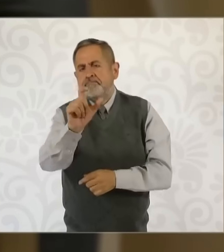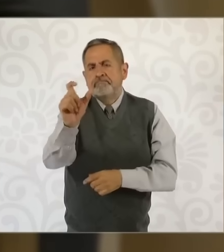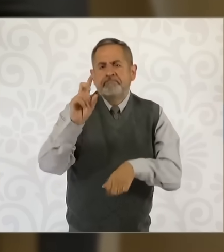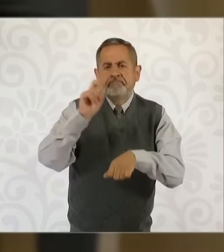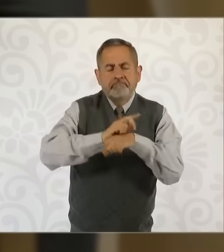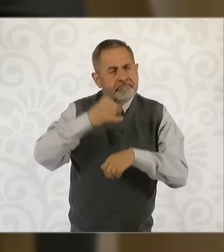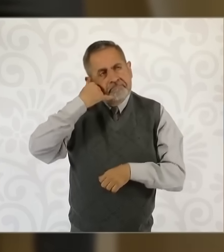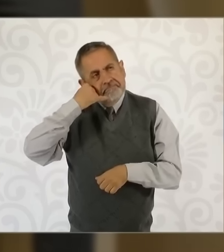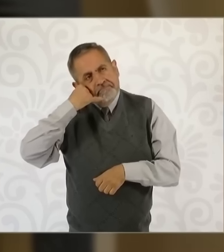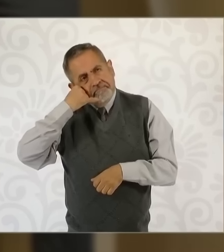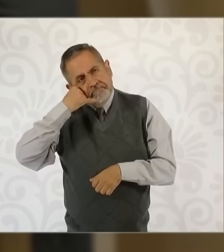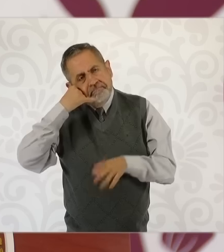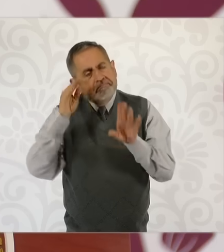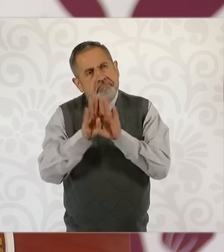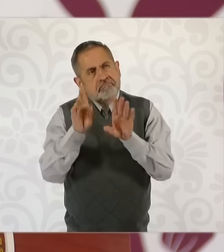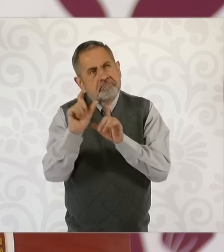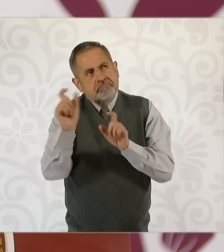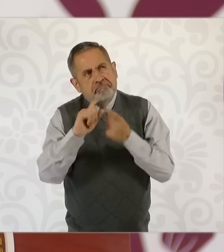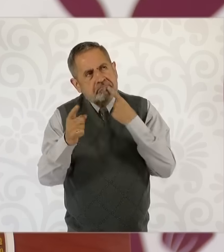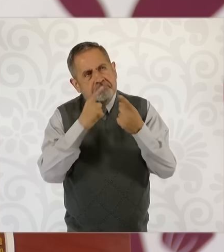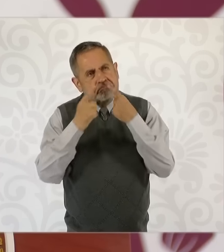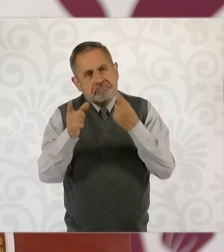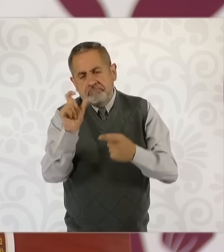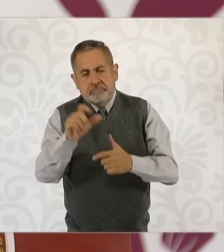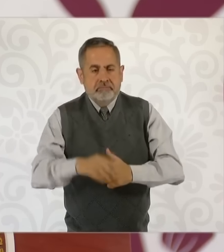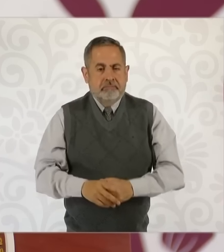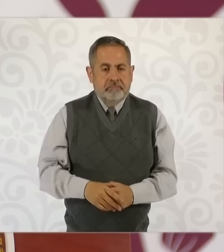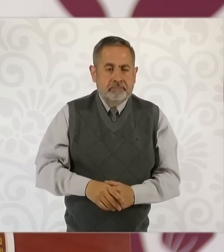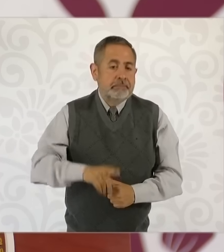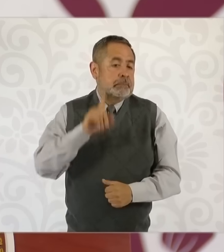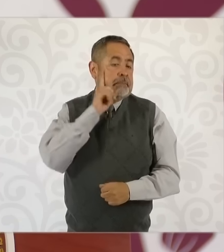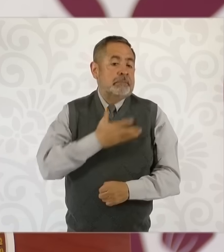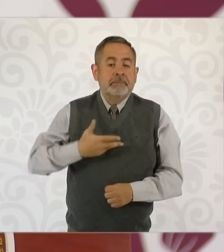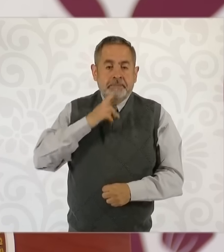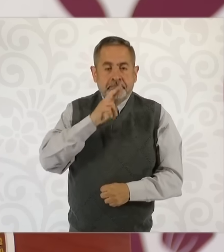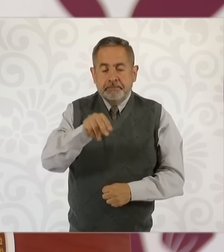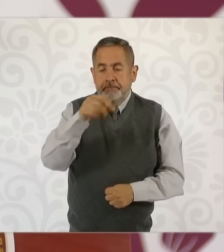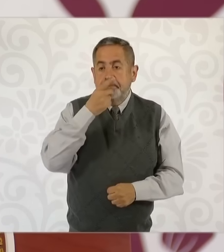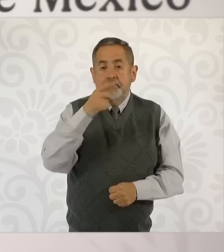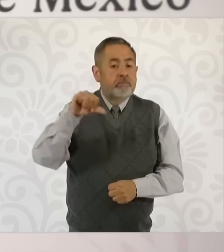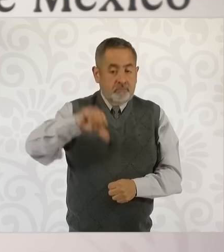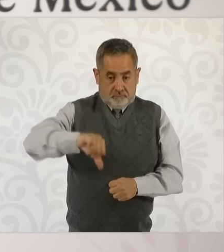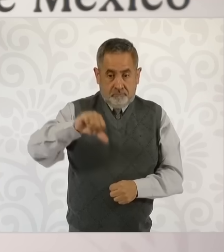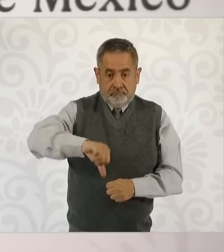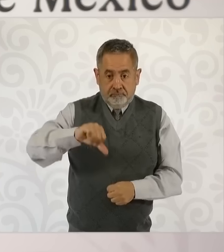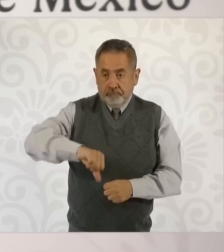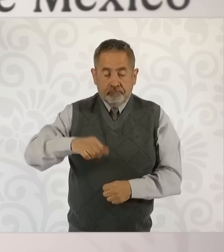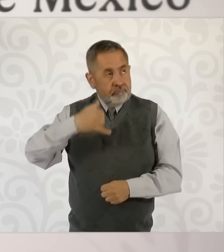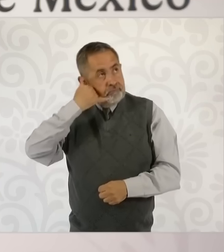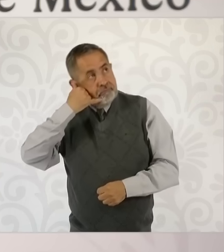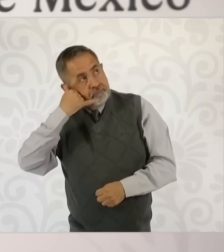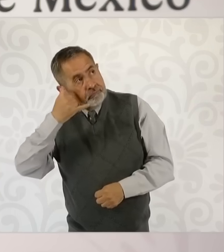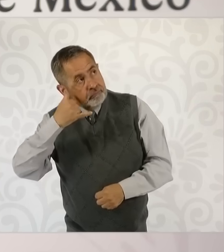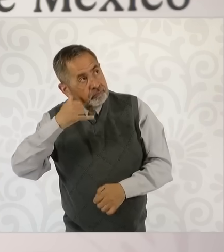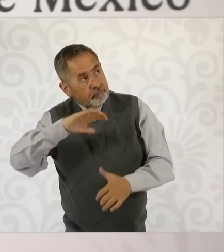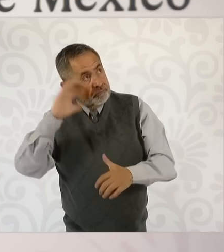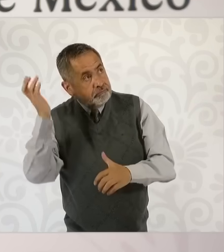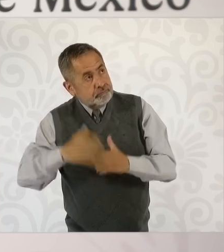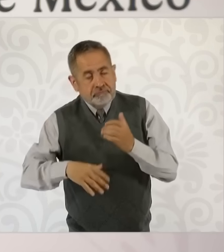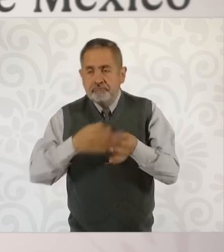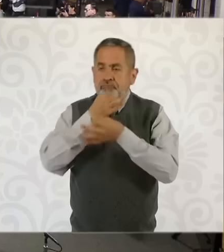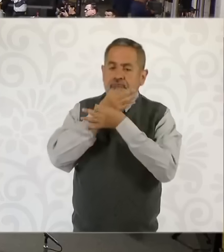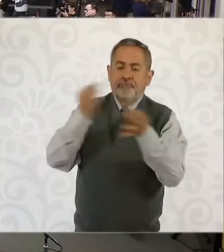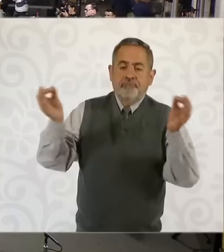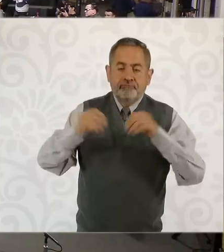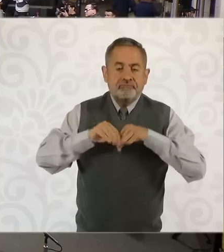esta conversación. El día de hoy creo que es la llamada y ya pues terminando esta llamada ya se estará informando. ¿Y